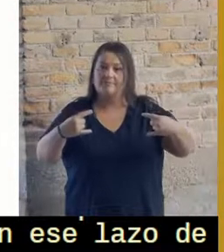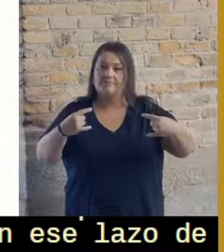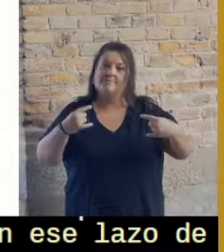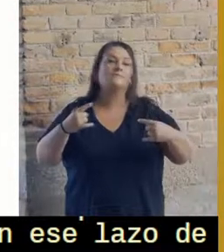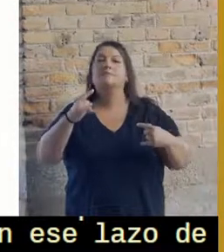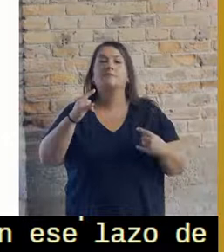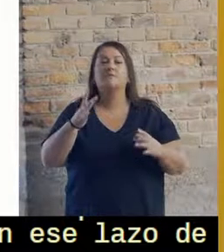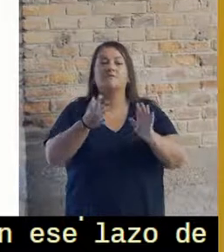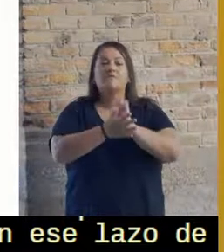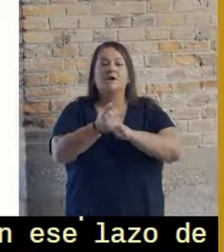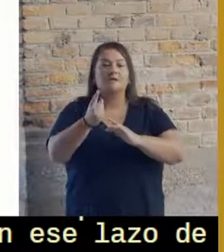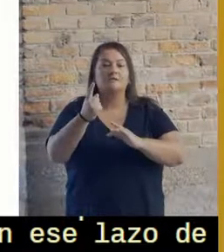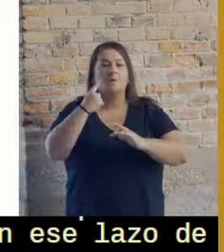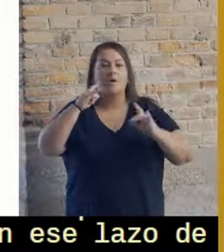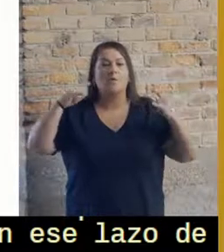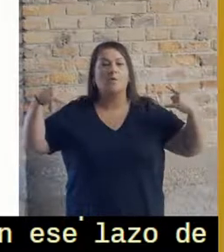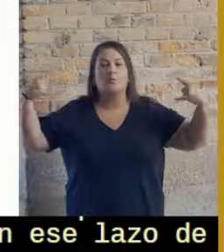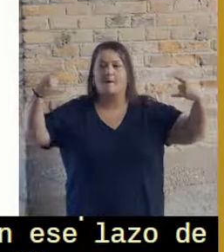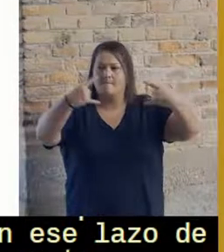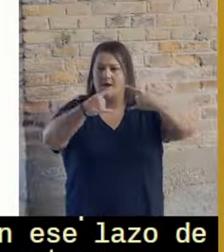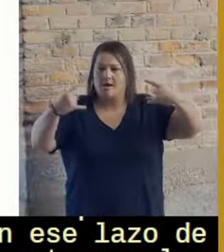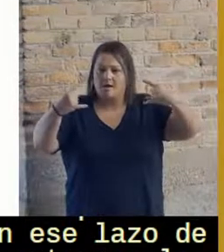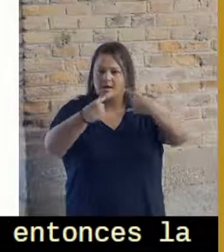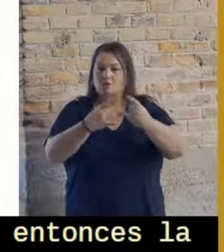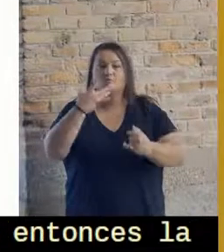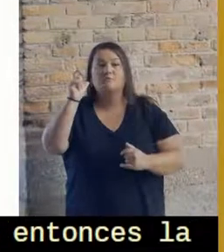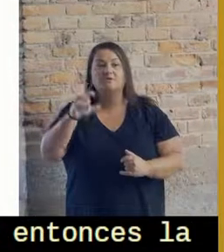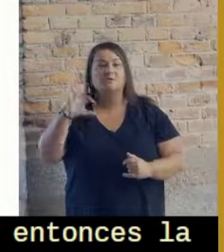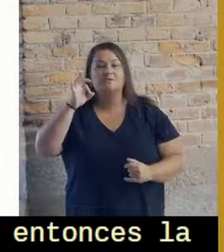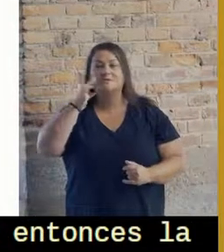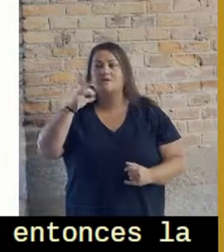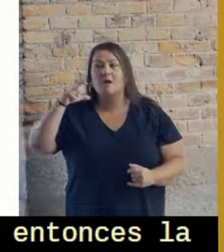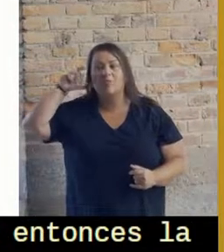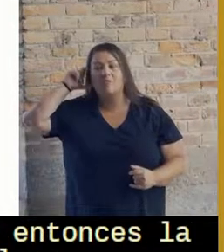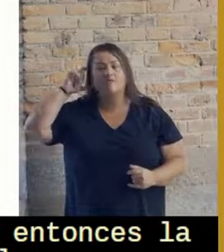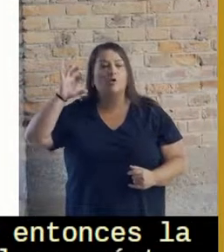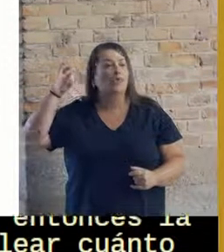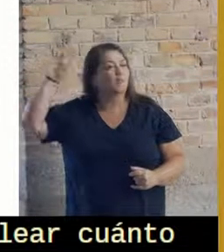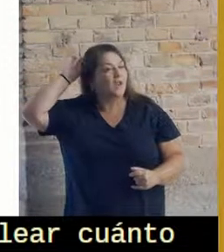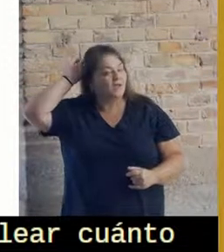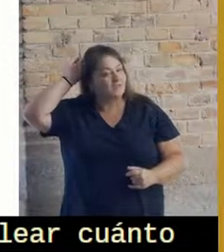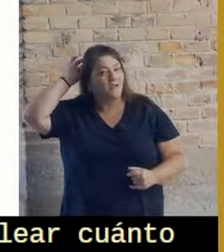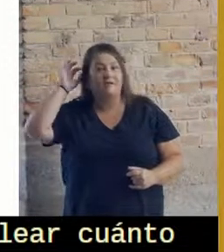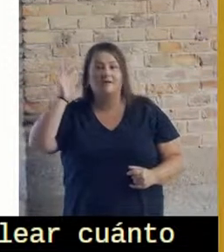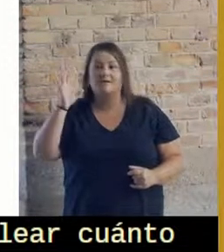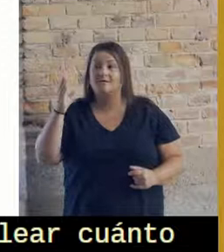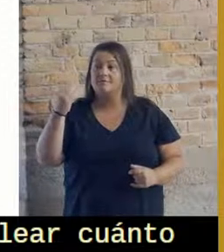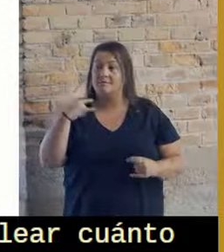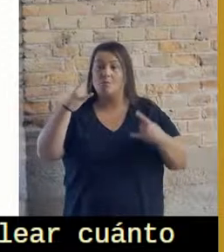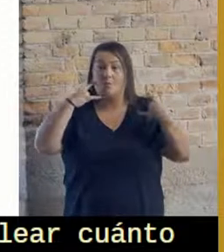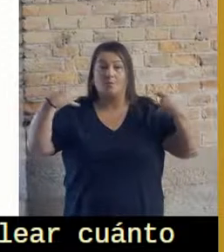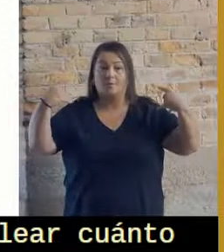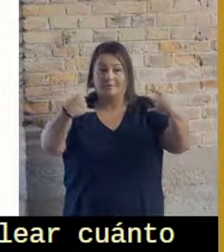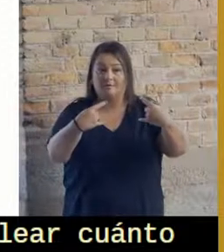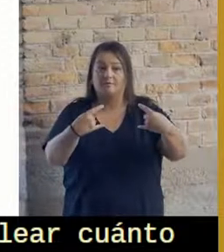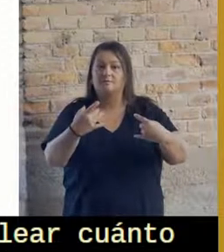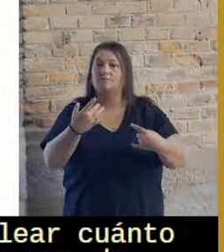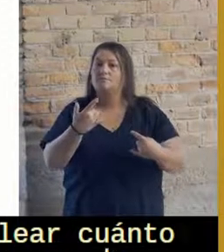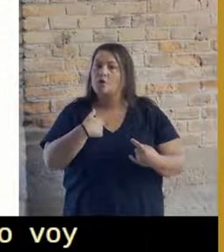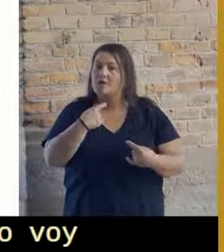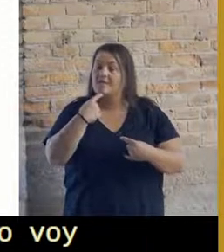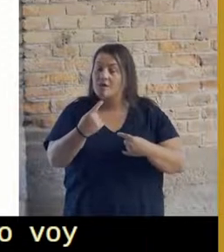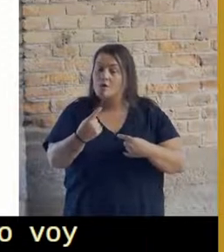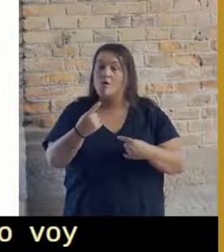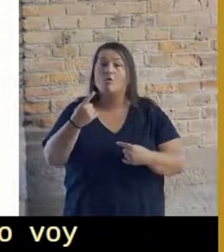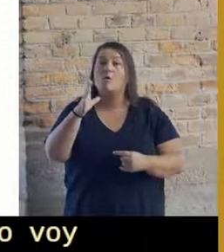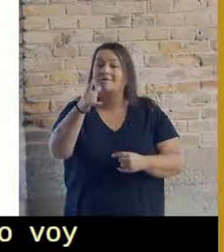arriba se crea un campo magnético entonces la persona que tiene audífono que tiene implante coclear cuando entra dentro de ese campo magnético todo lo que yo voy diciendo por el